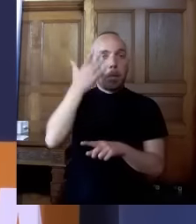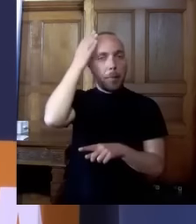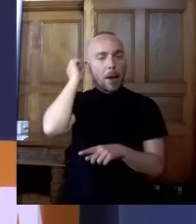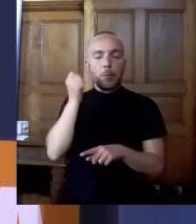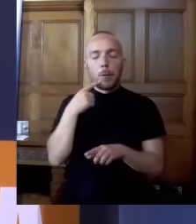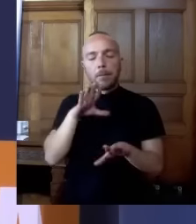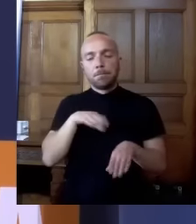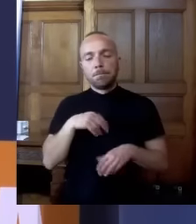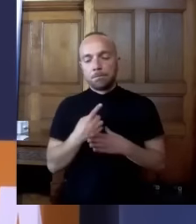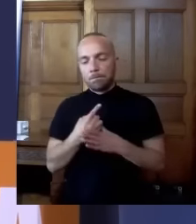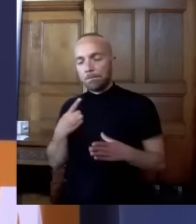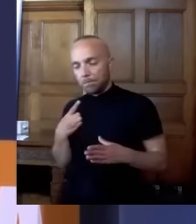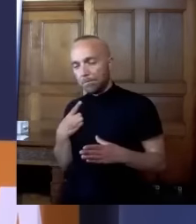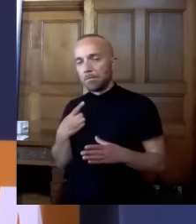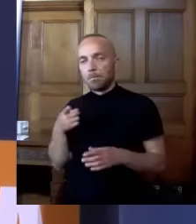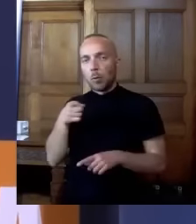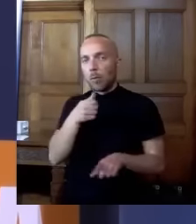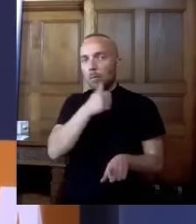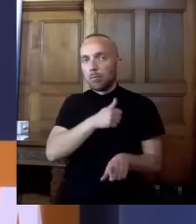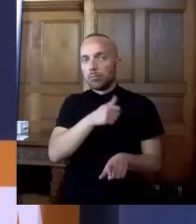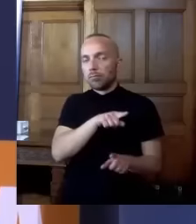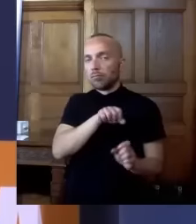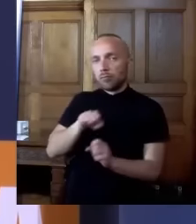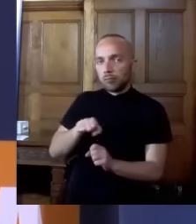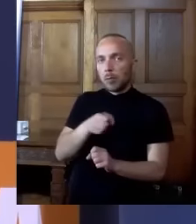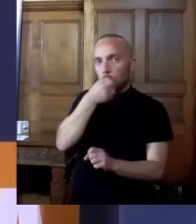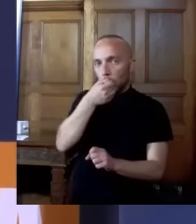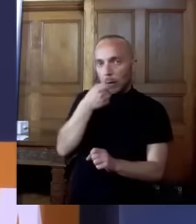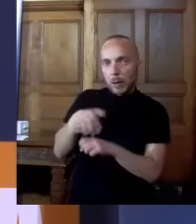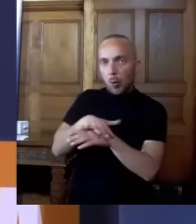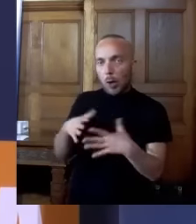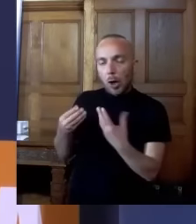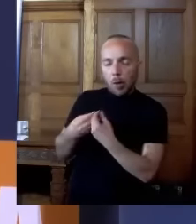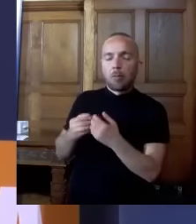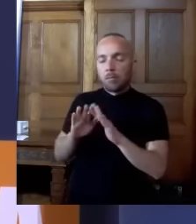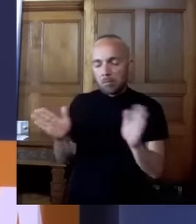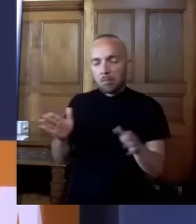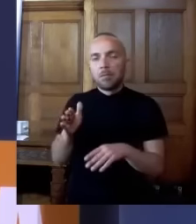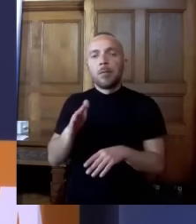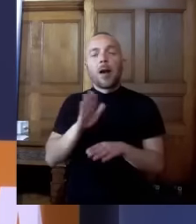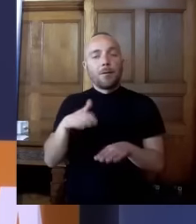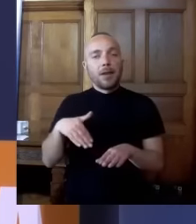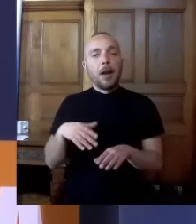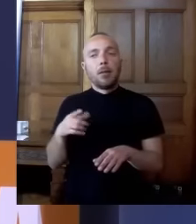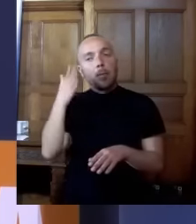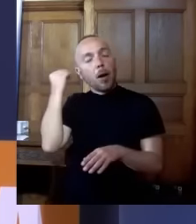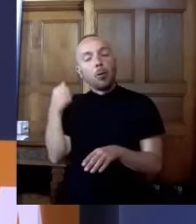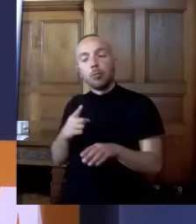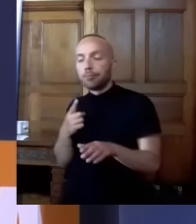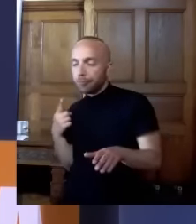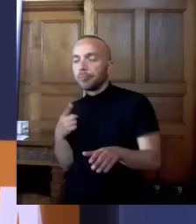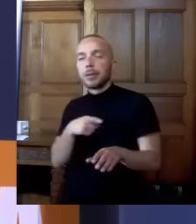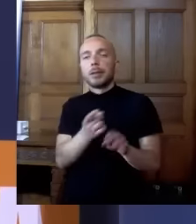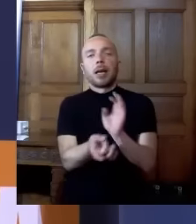lado demostrando la resistencia del partido socialista a gobernar con nosotros el partido socialista tuvo que aceptar Y tuvo que conformar el primer